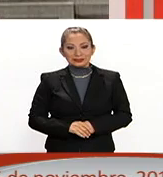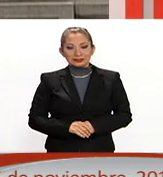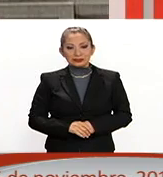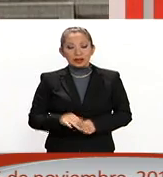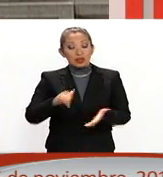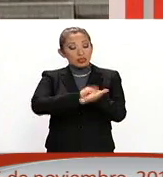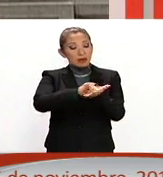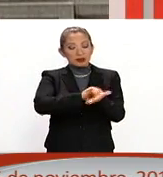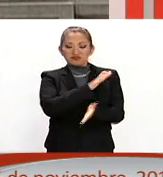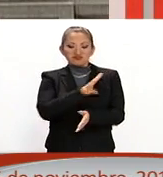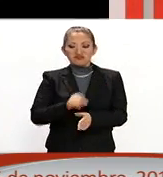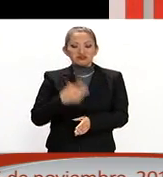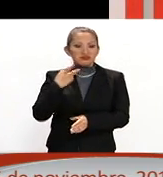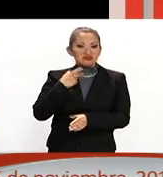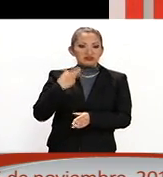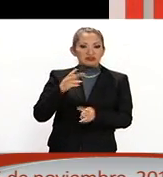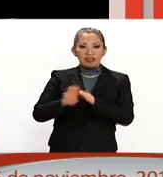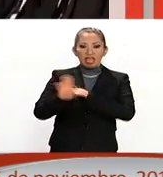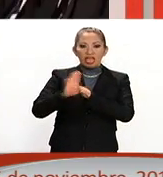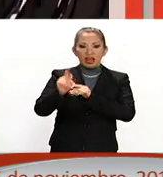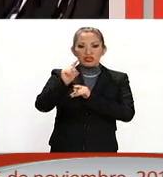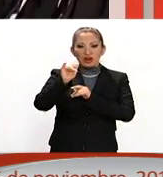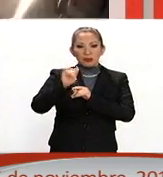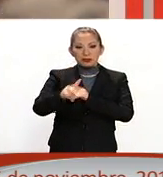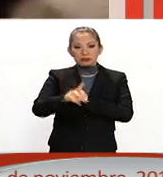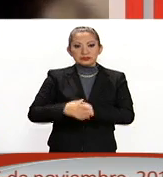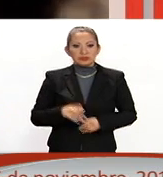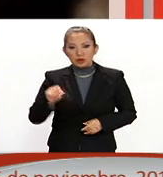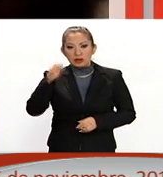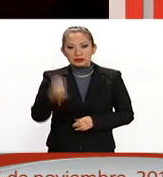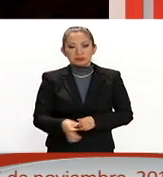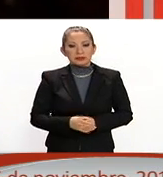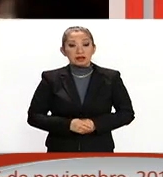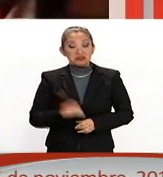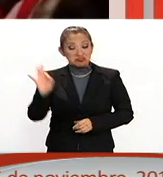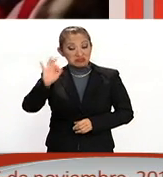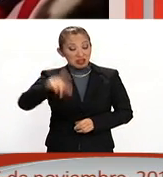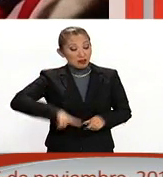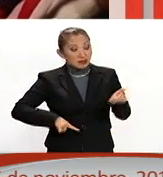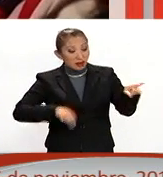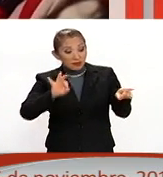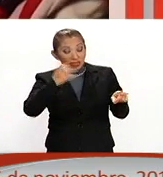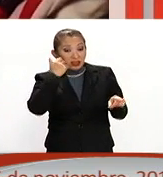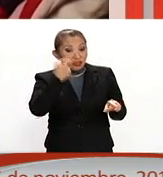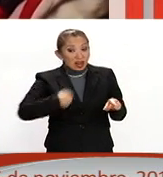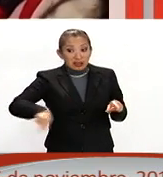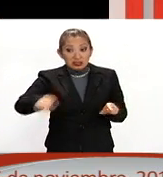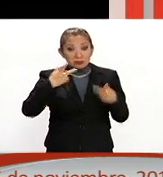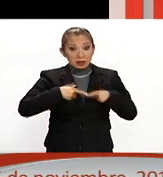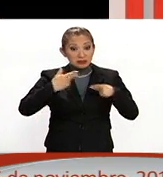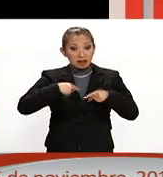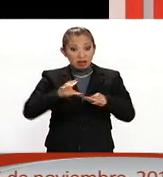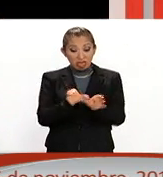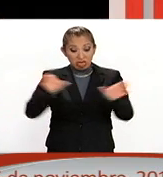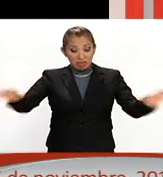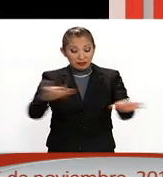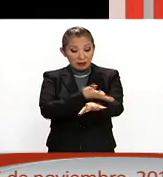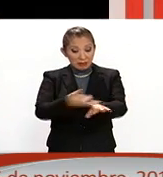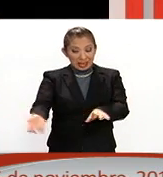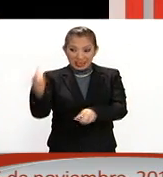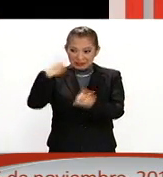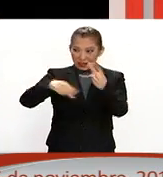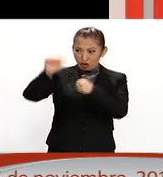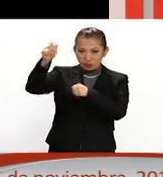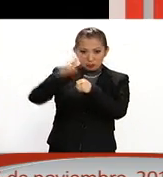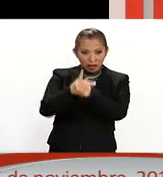Nueva York rechaza la política migratoria de Donald Trump. Si el gobierno federal quiere que nuestros agentes separen familias